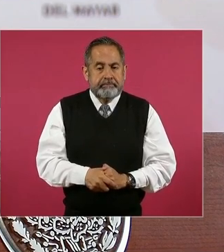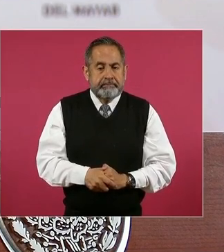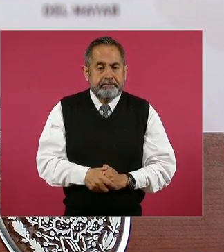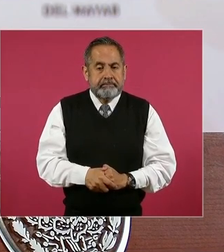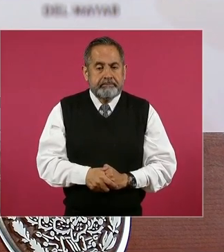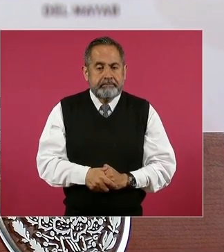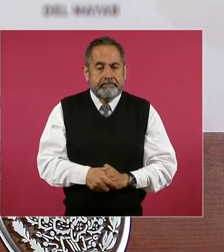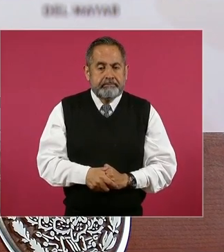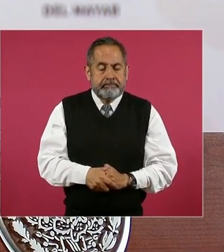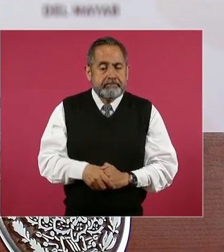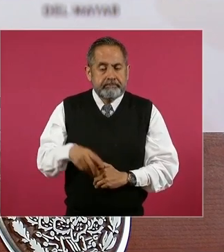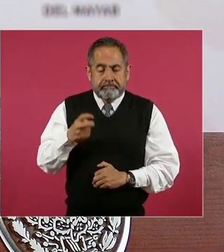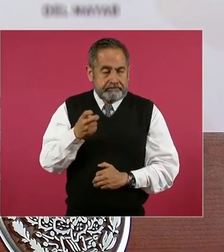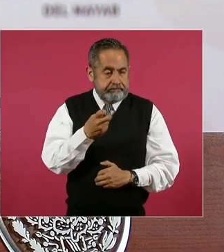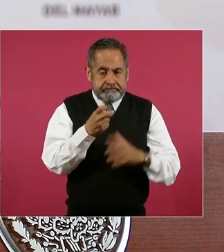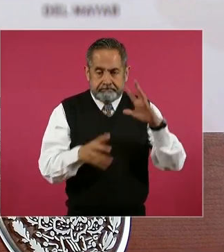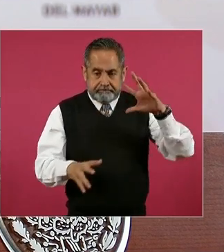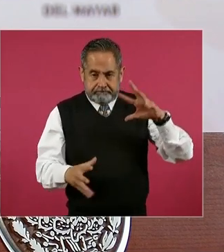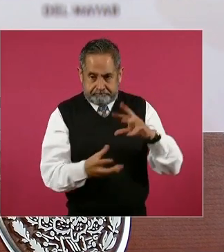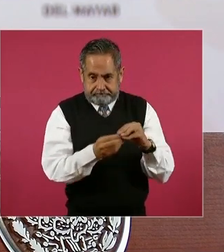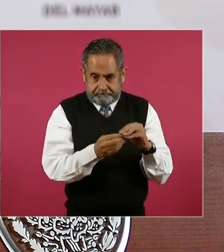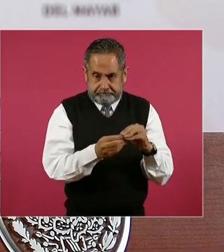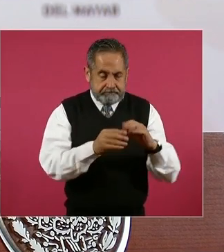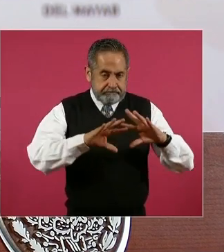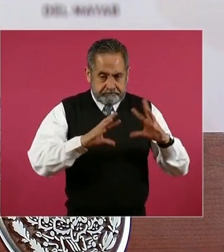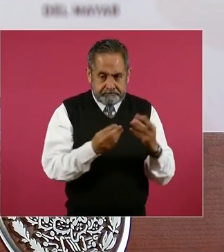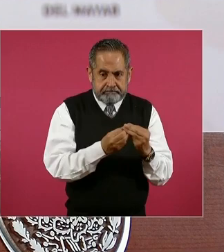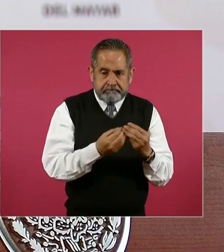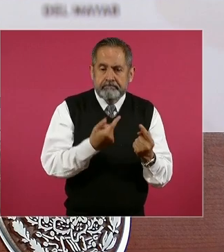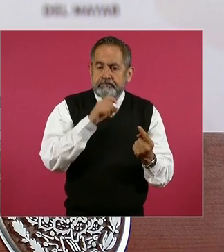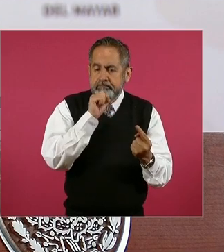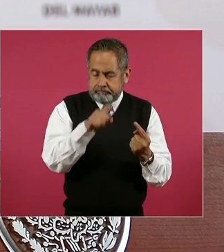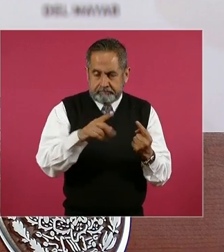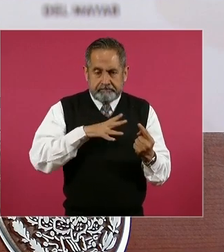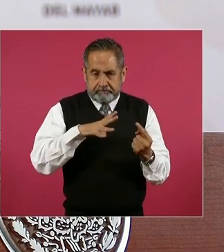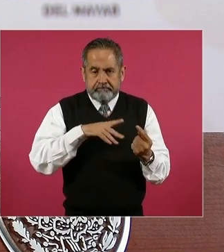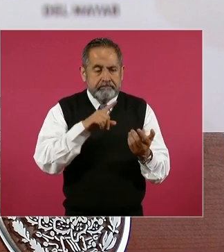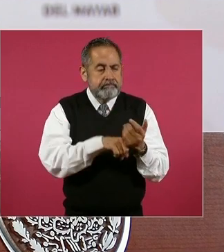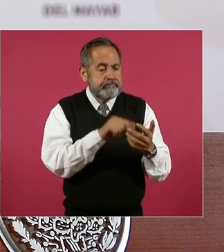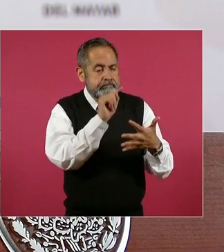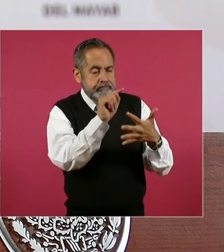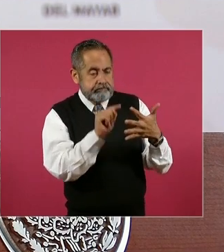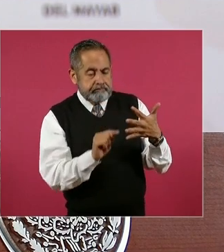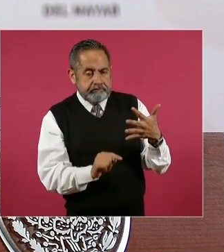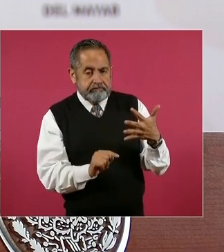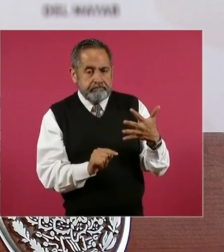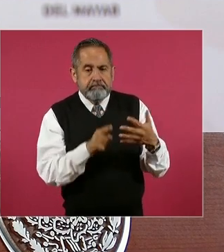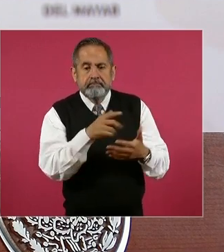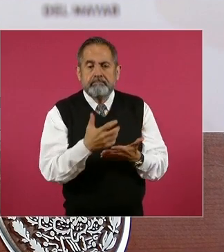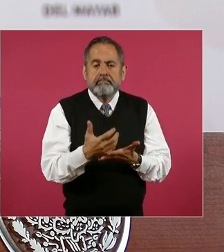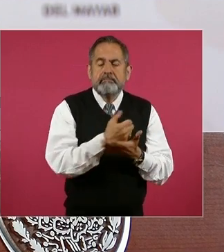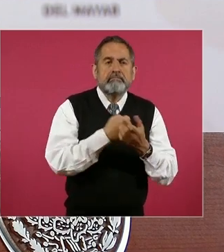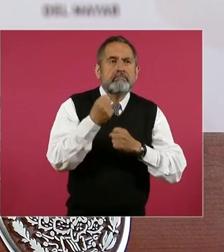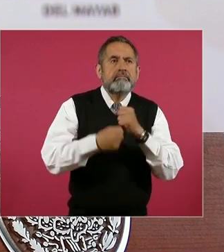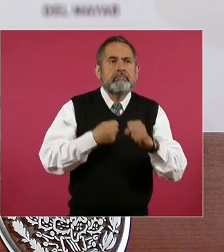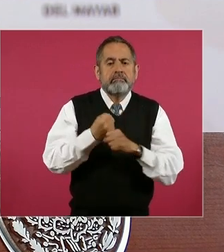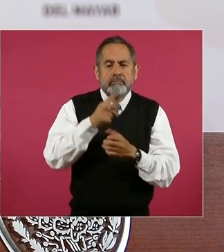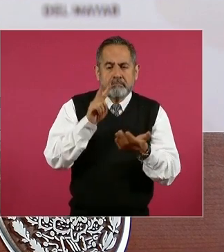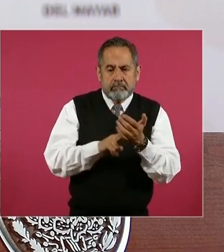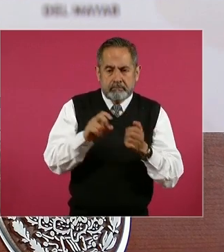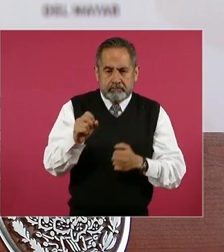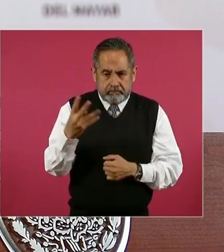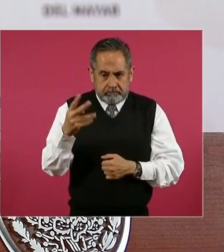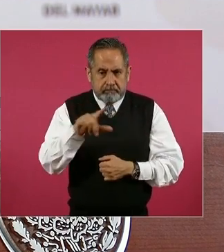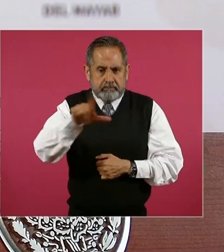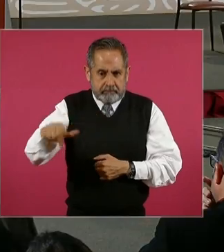la Estos son totales que también hay un ingreso en 2024 que veremos